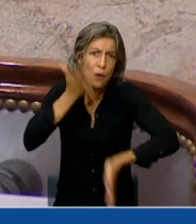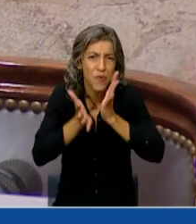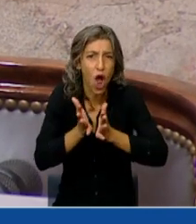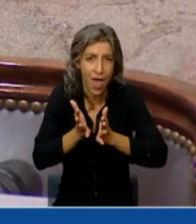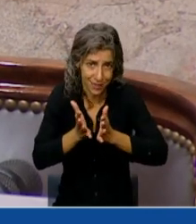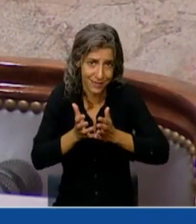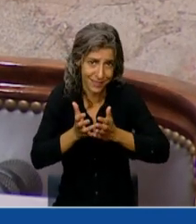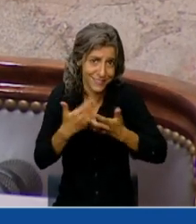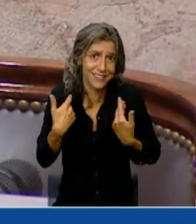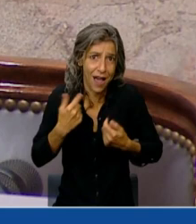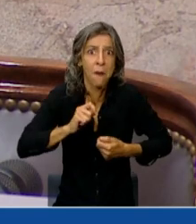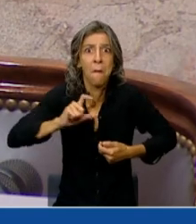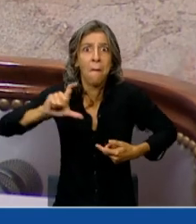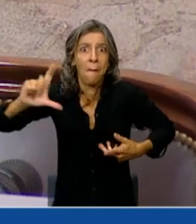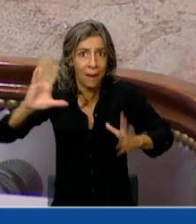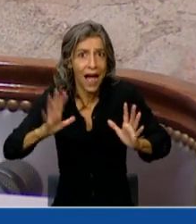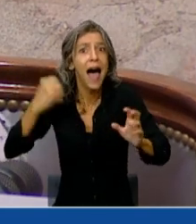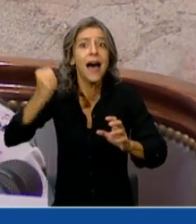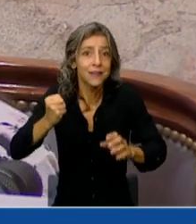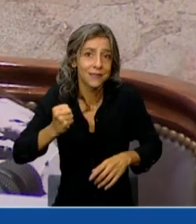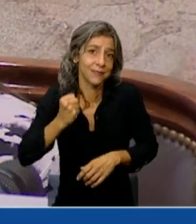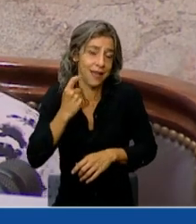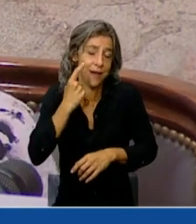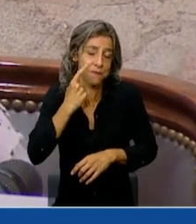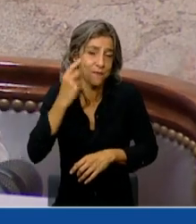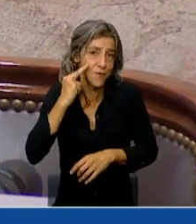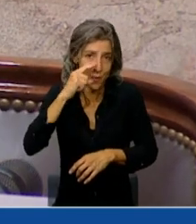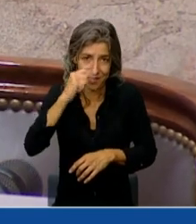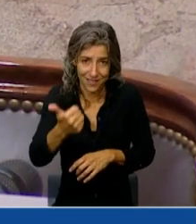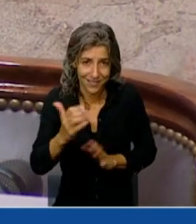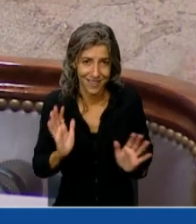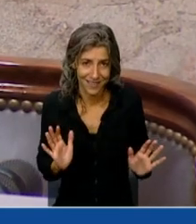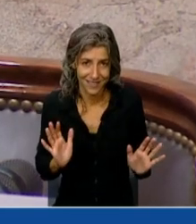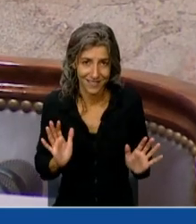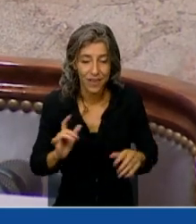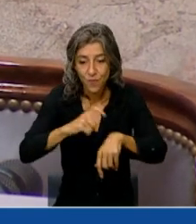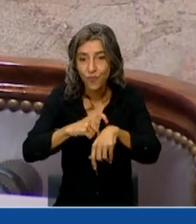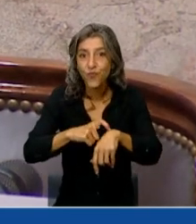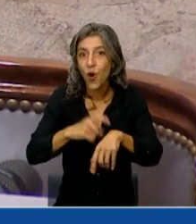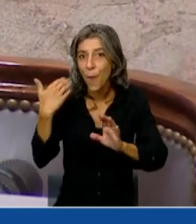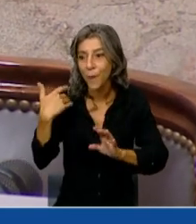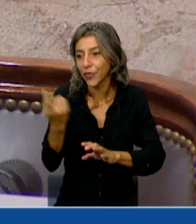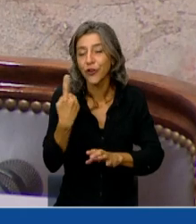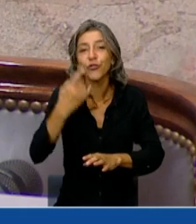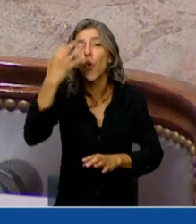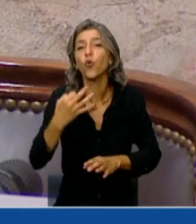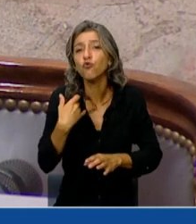así llegamos a 1976. Llegamos en el marco previo de la actuación de la